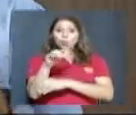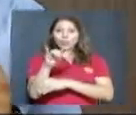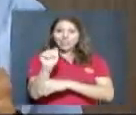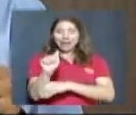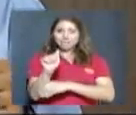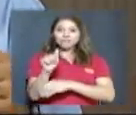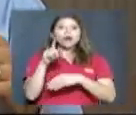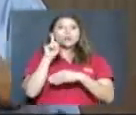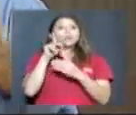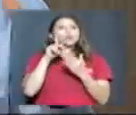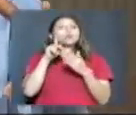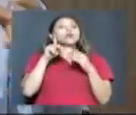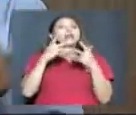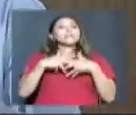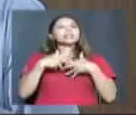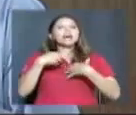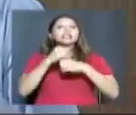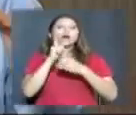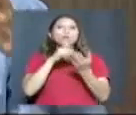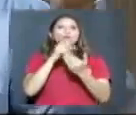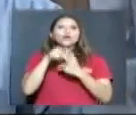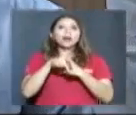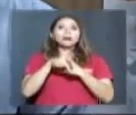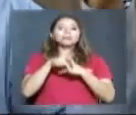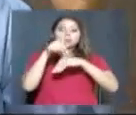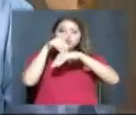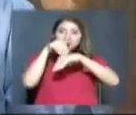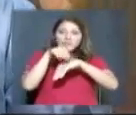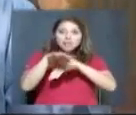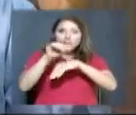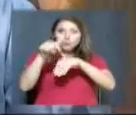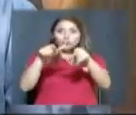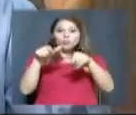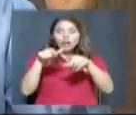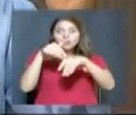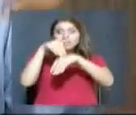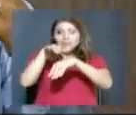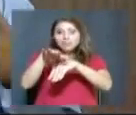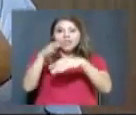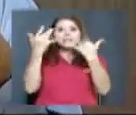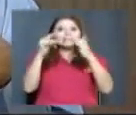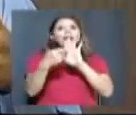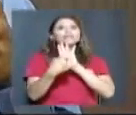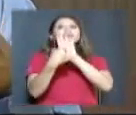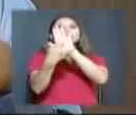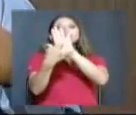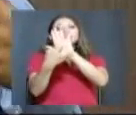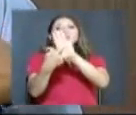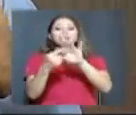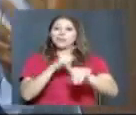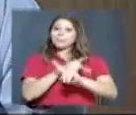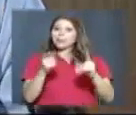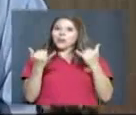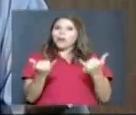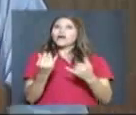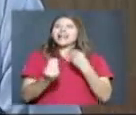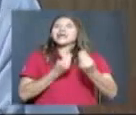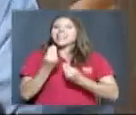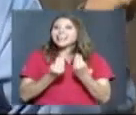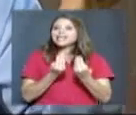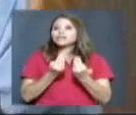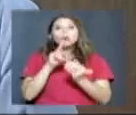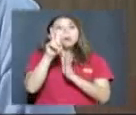la tiraban a una antena. Ahora lo que se tiene es que El programa ya es digital por sí solo, es un video como